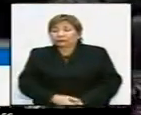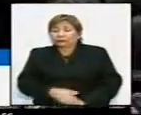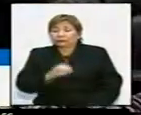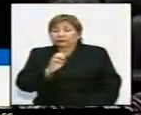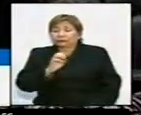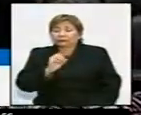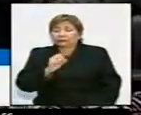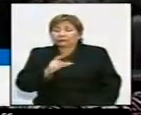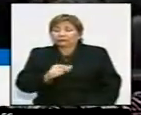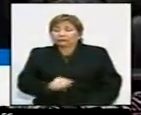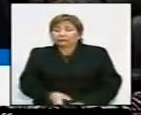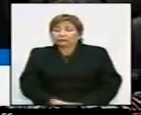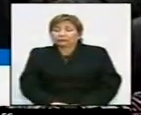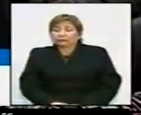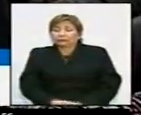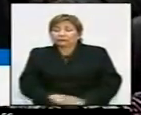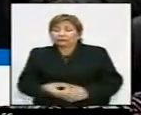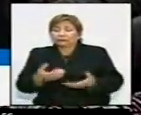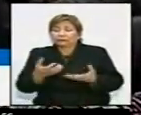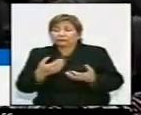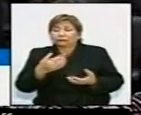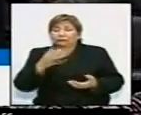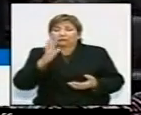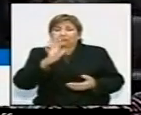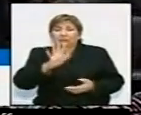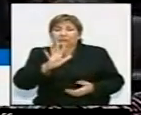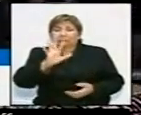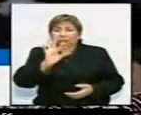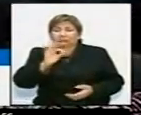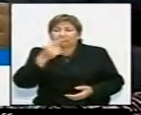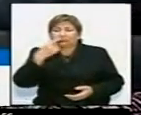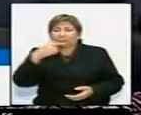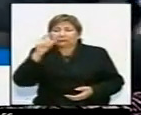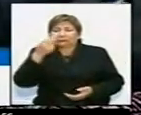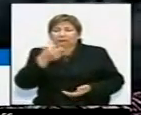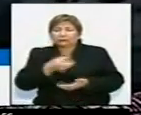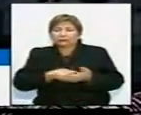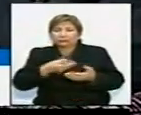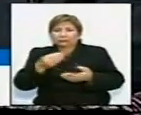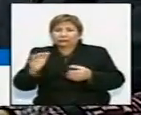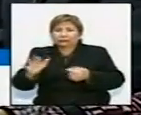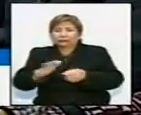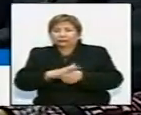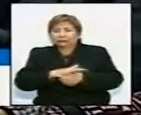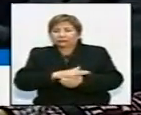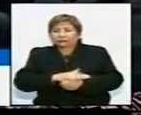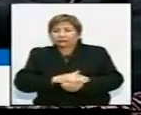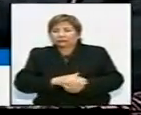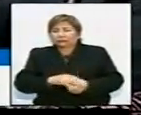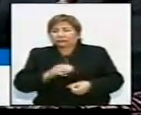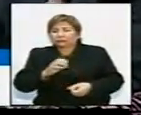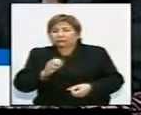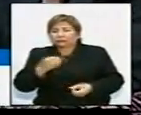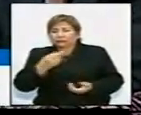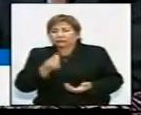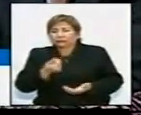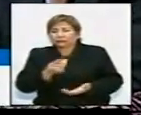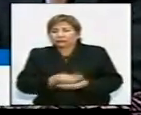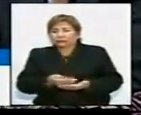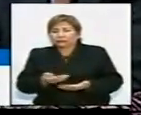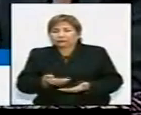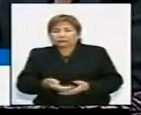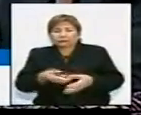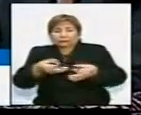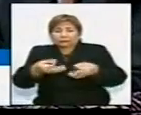caso, se requiere, por ejemplo, 59 mil millones de soles para cubrir la brecha en salud. Y ese dinero no hay, presidente,